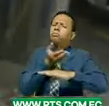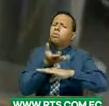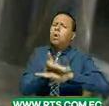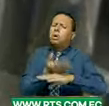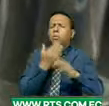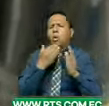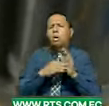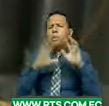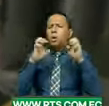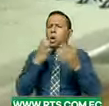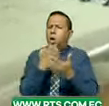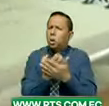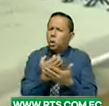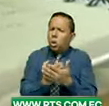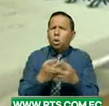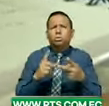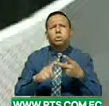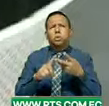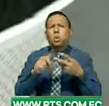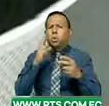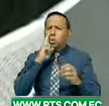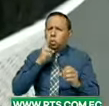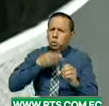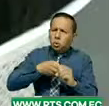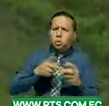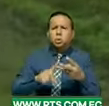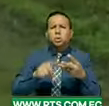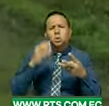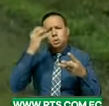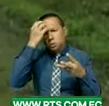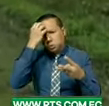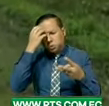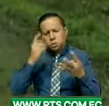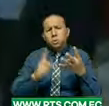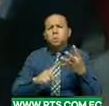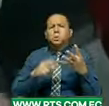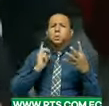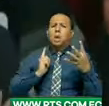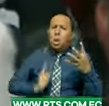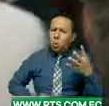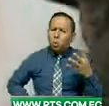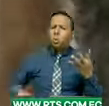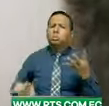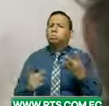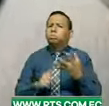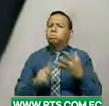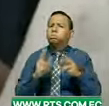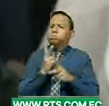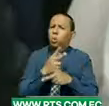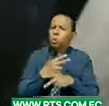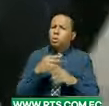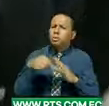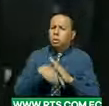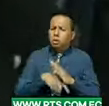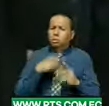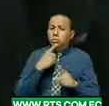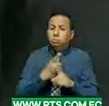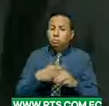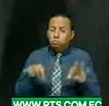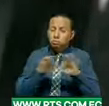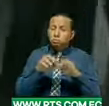el precio de los combustibles, la educación, salud y temas de productividad, mismos que serán analizados para su posterior